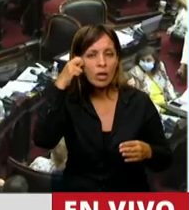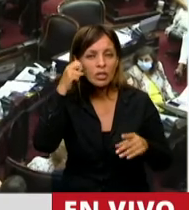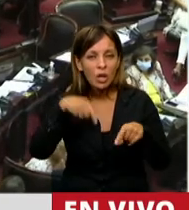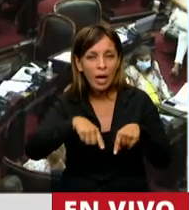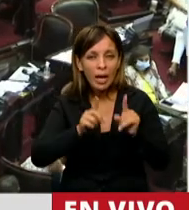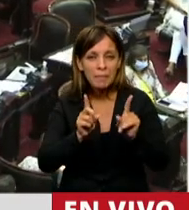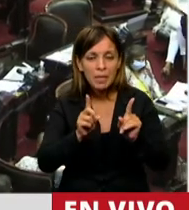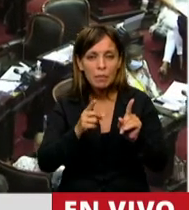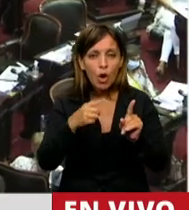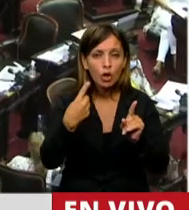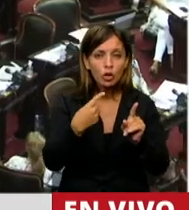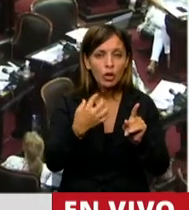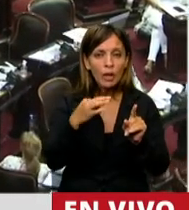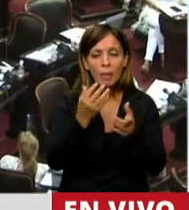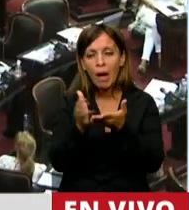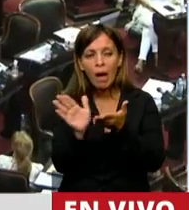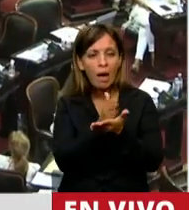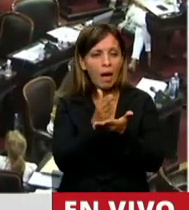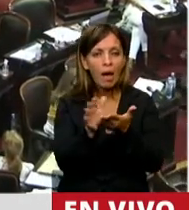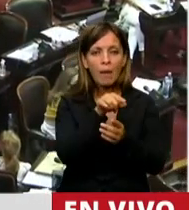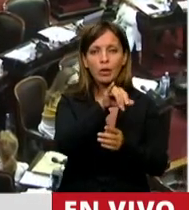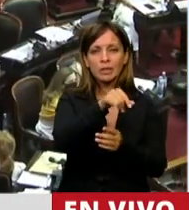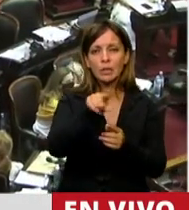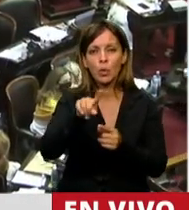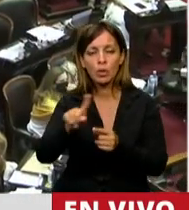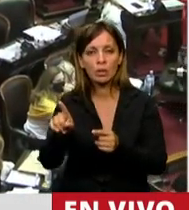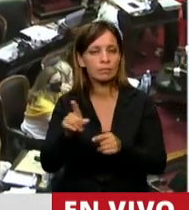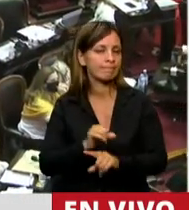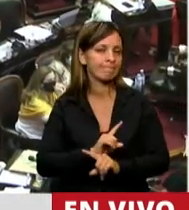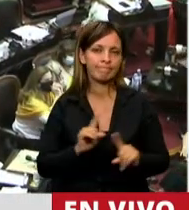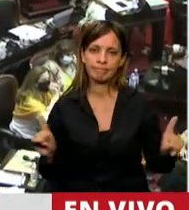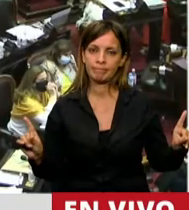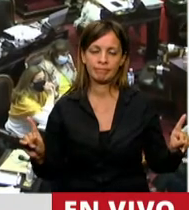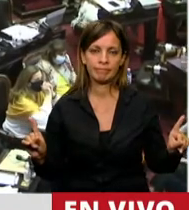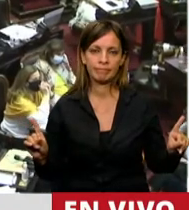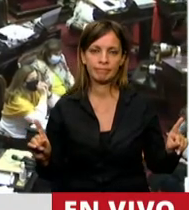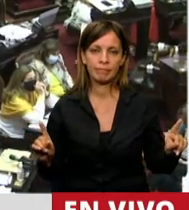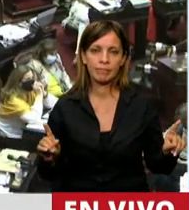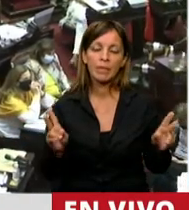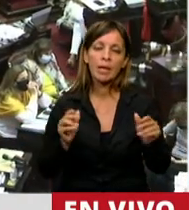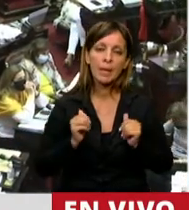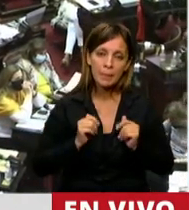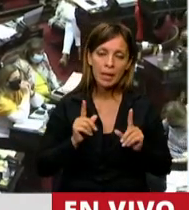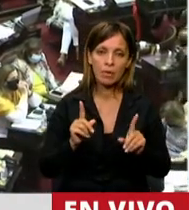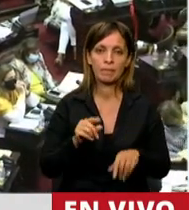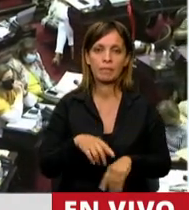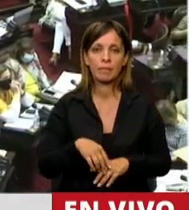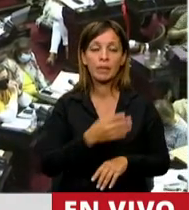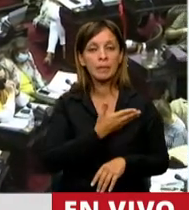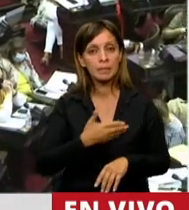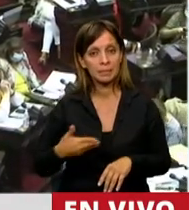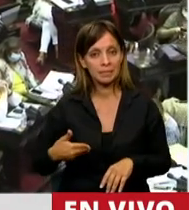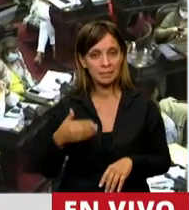que tenemos que hacer una diferencia. Espero que el presidente de esta